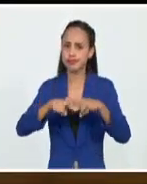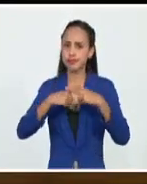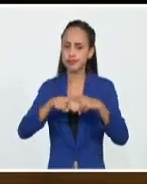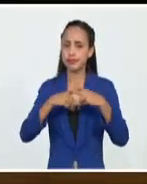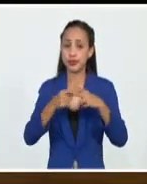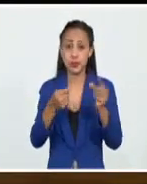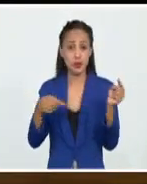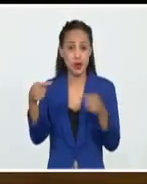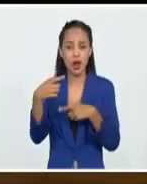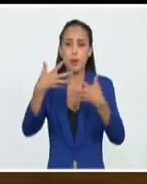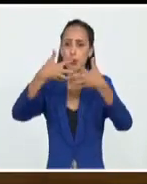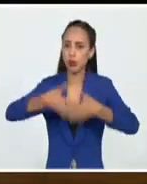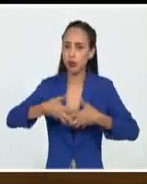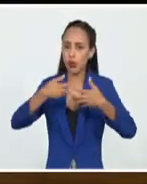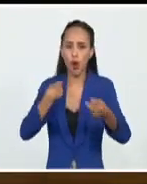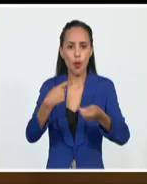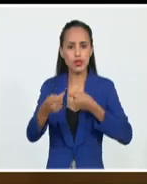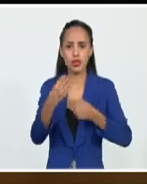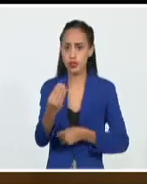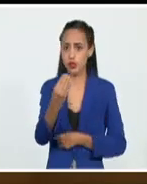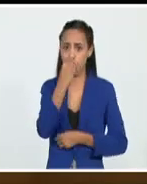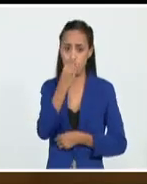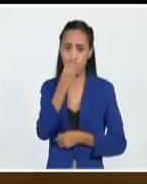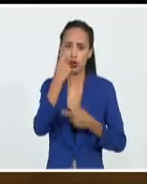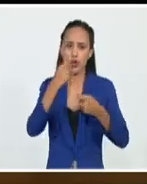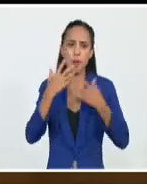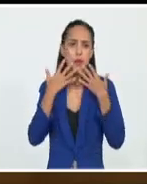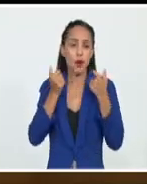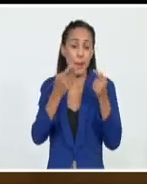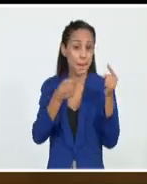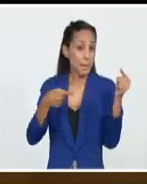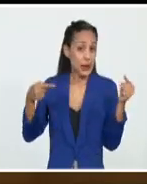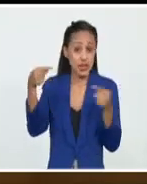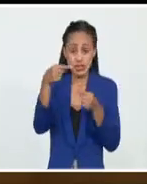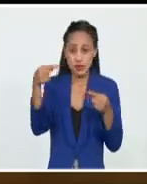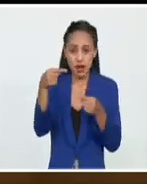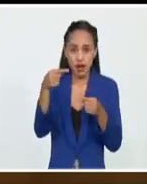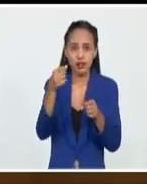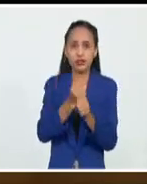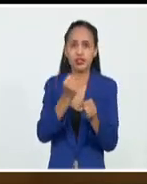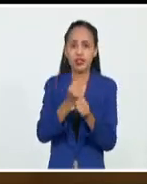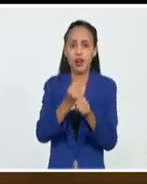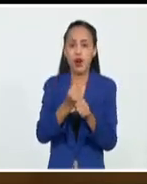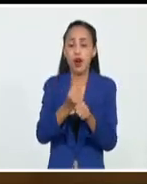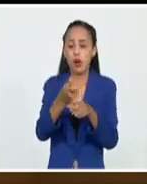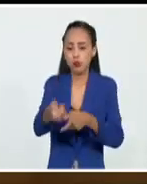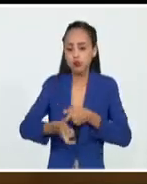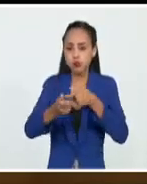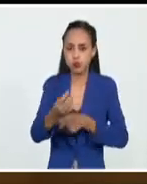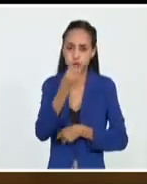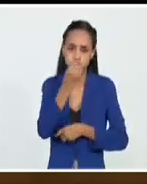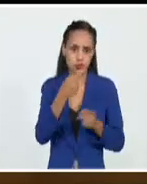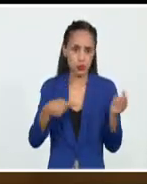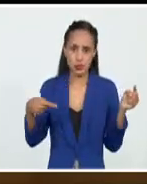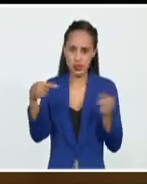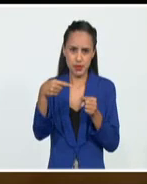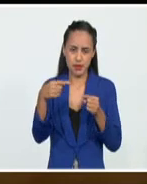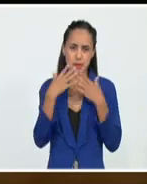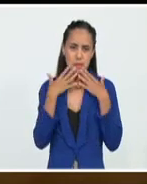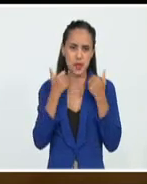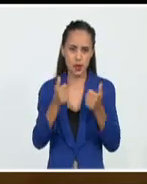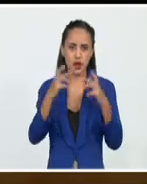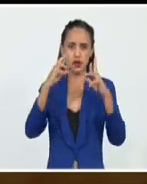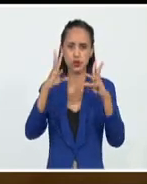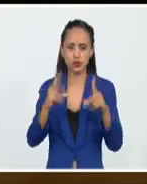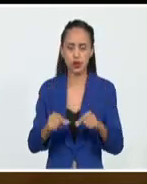producción y comercialización de alimentos, con mayor énfasis en el sector agropecuario. Lograr una mayor participación